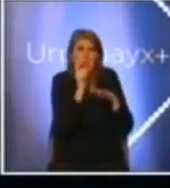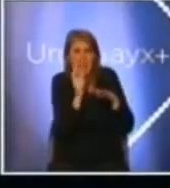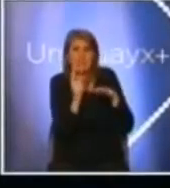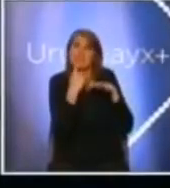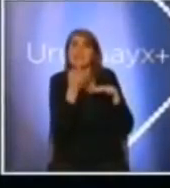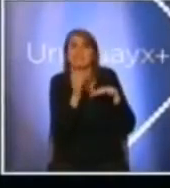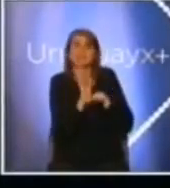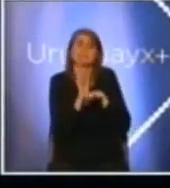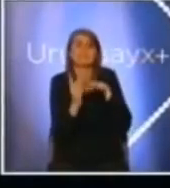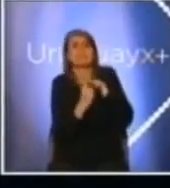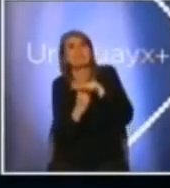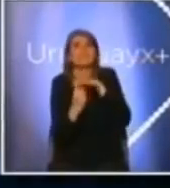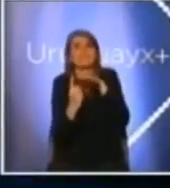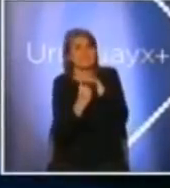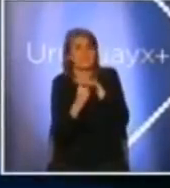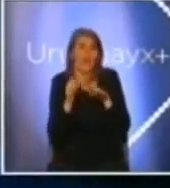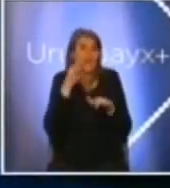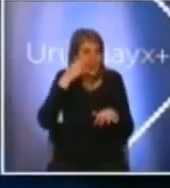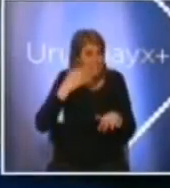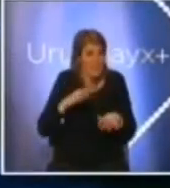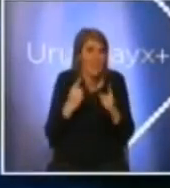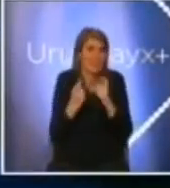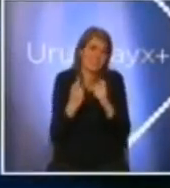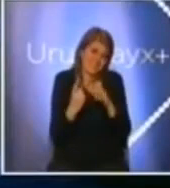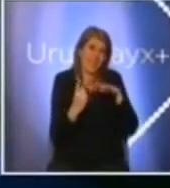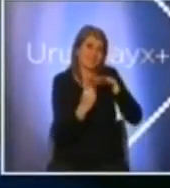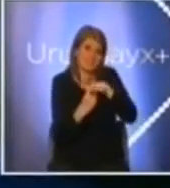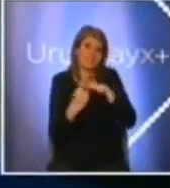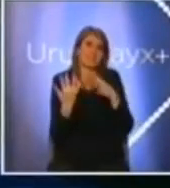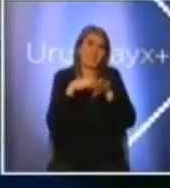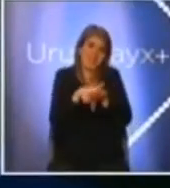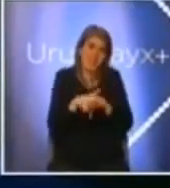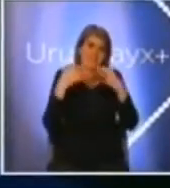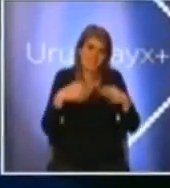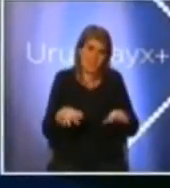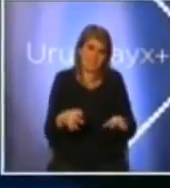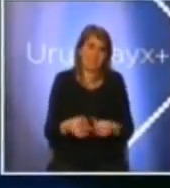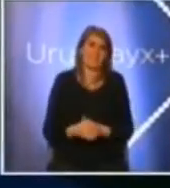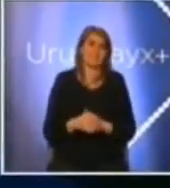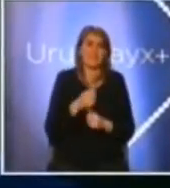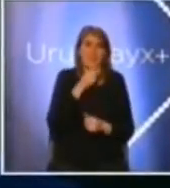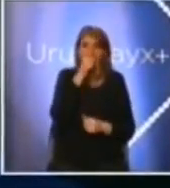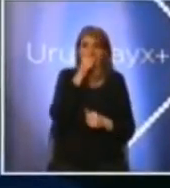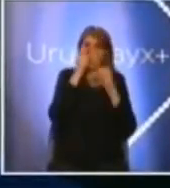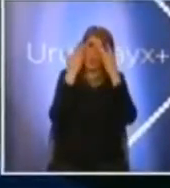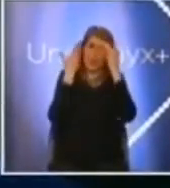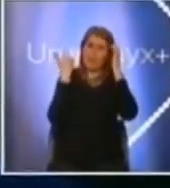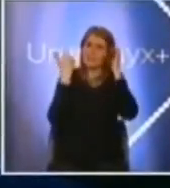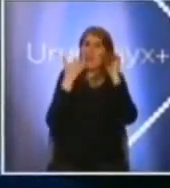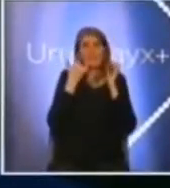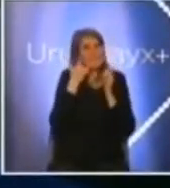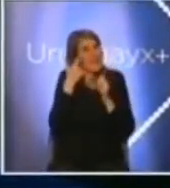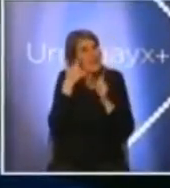realidad. Ejemplos concretos de esto que estamos hablando. Desde julio pasado, se puede pagar desde ANSEL